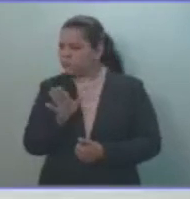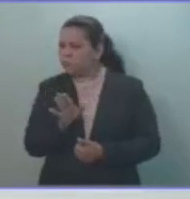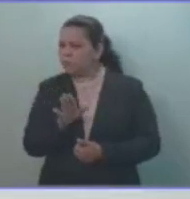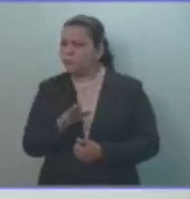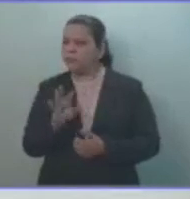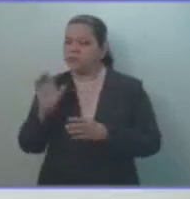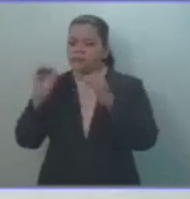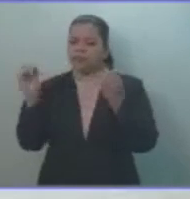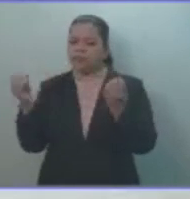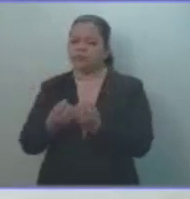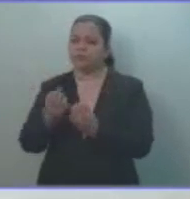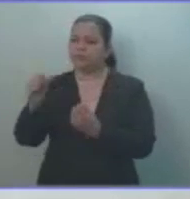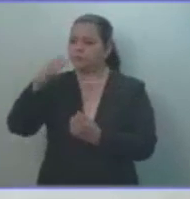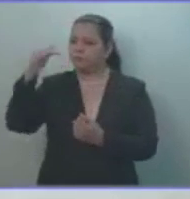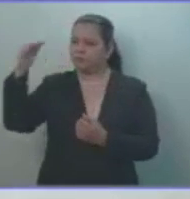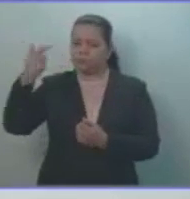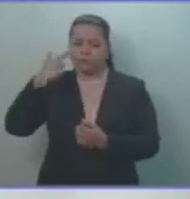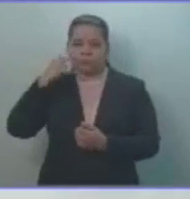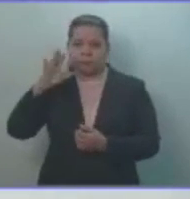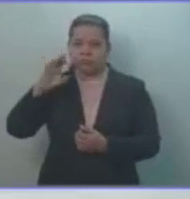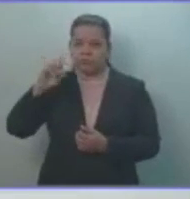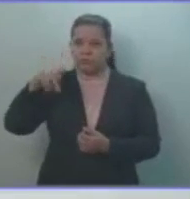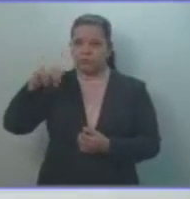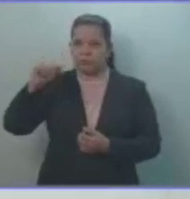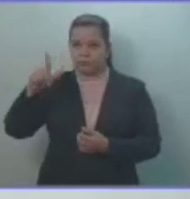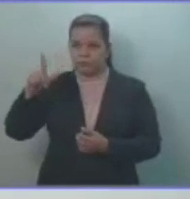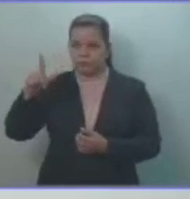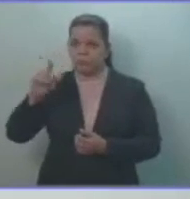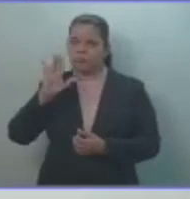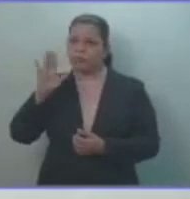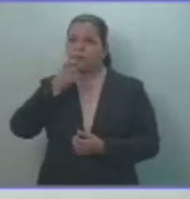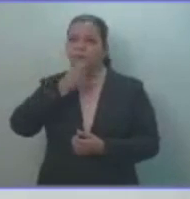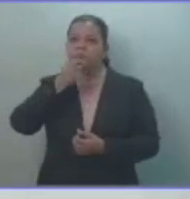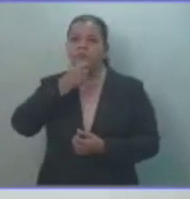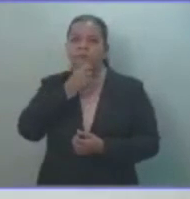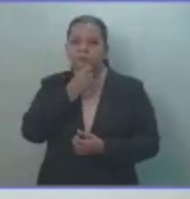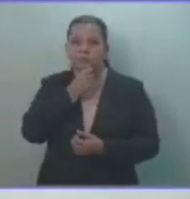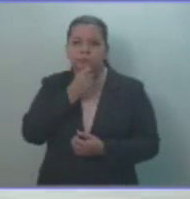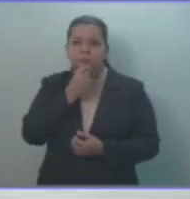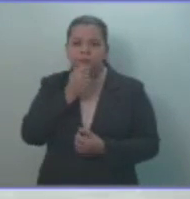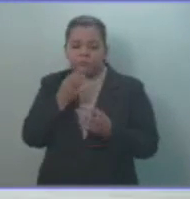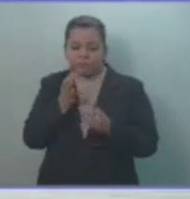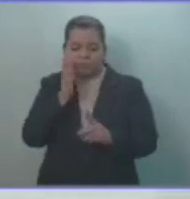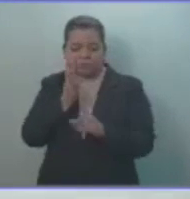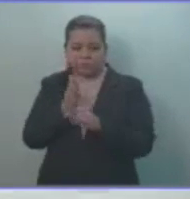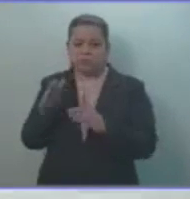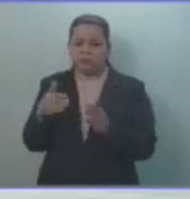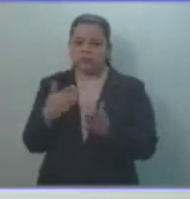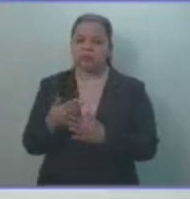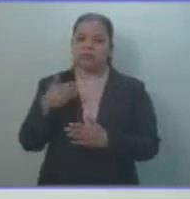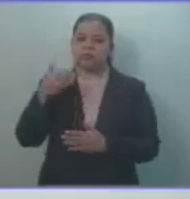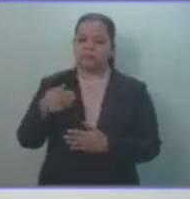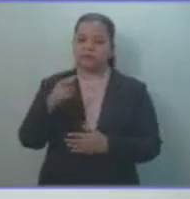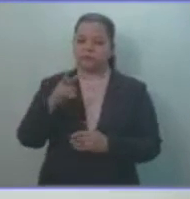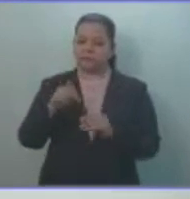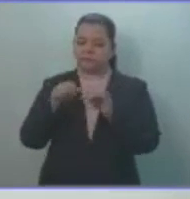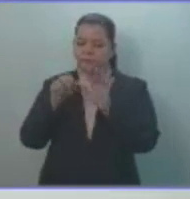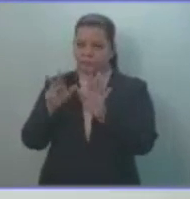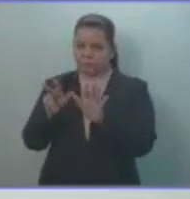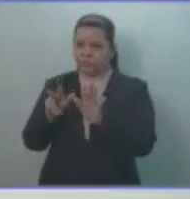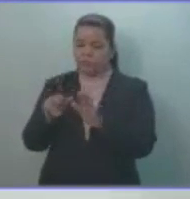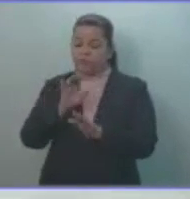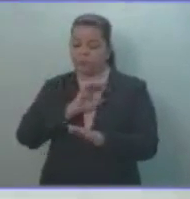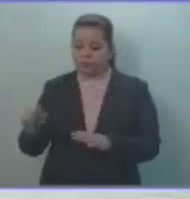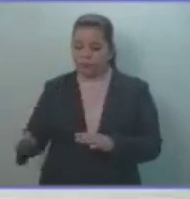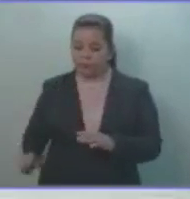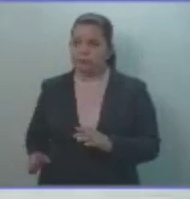dicen organismos internacionales como la CEPAL, que en su informe de inversión extranjera directa 2018 establece que El Salvador